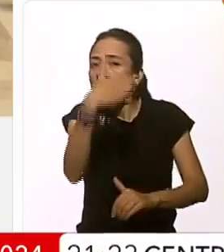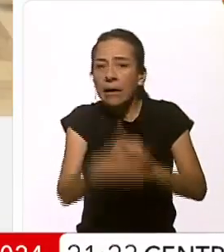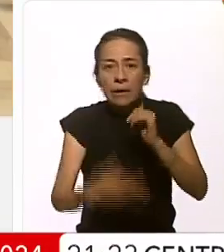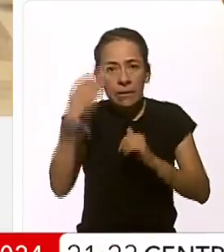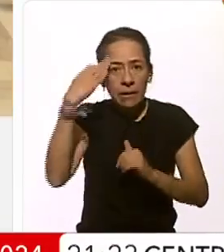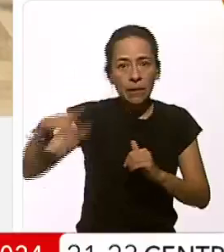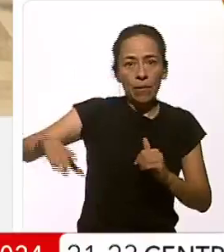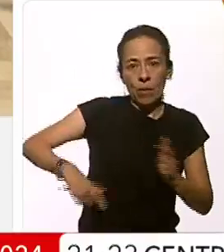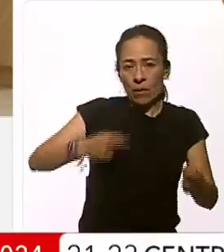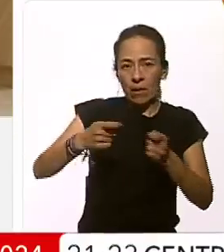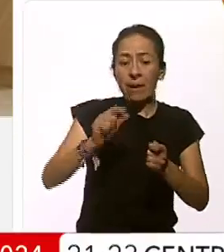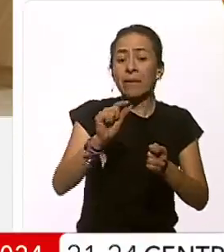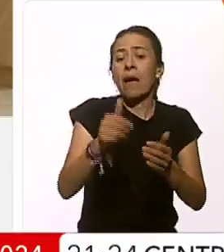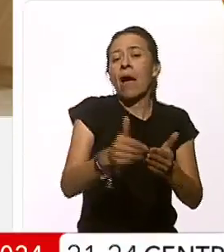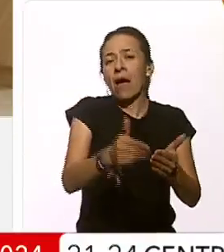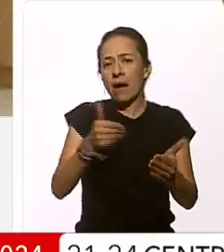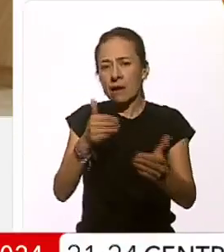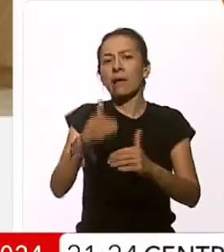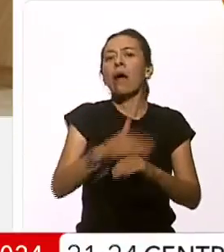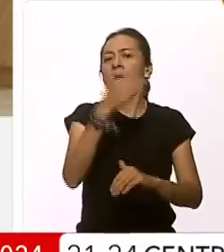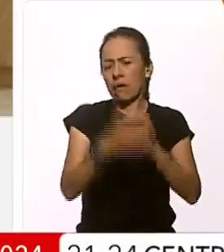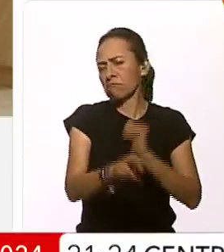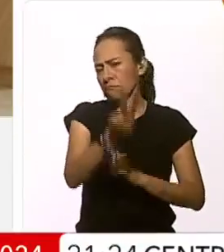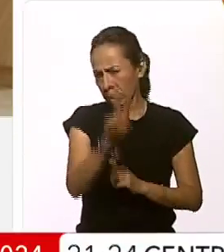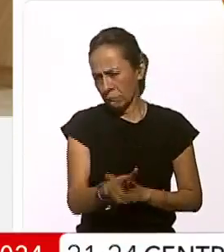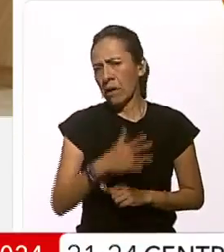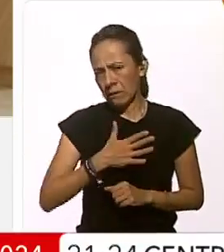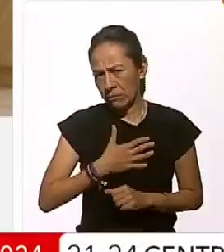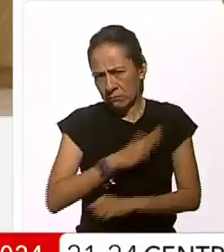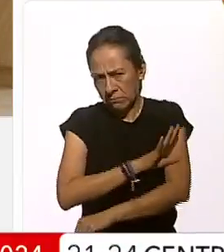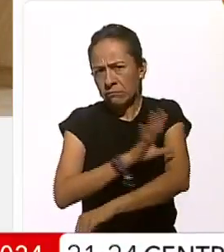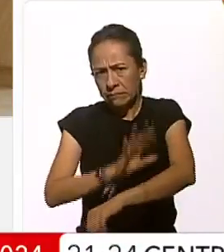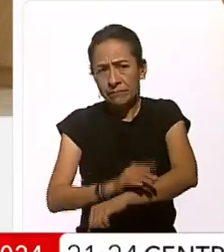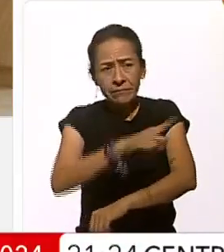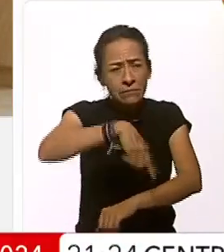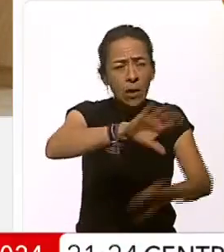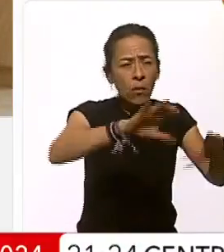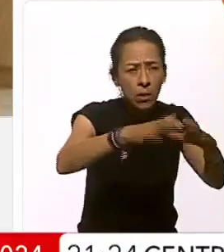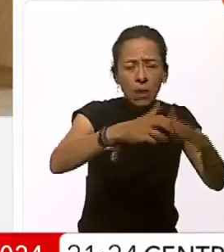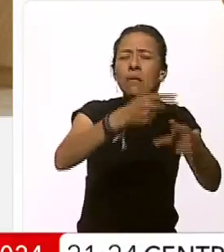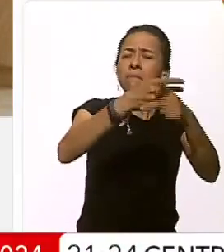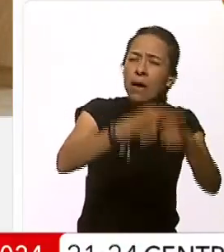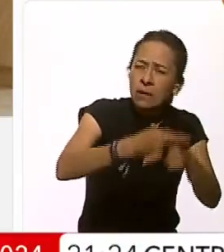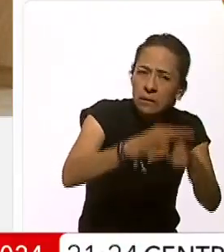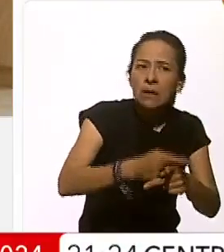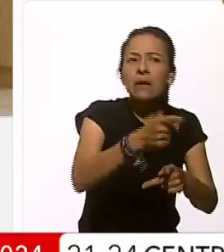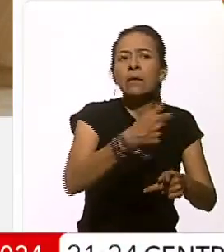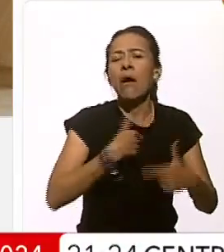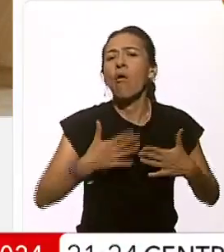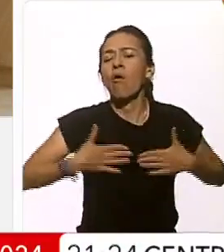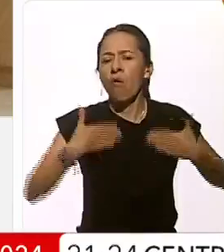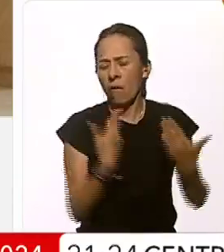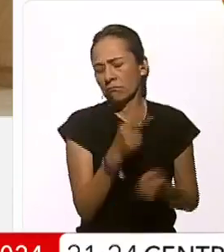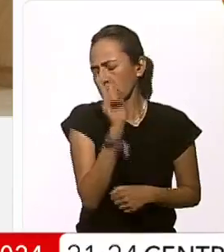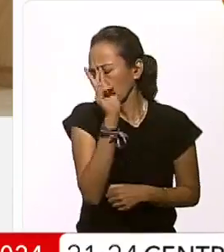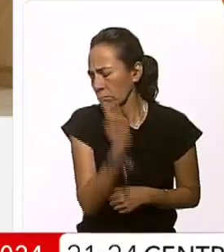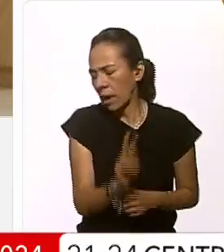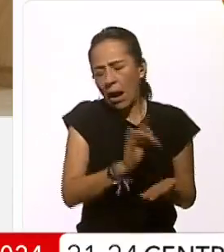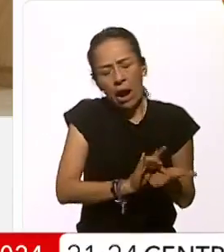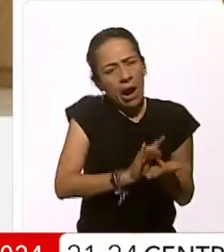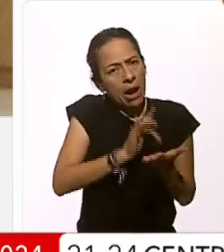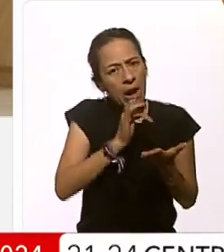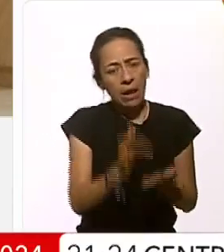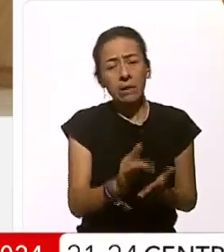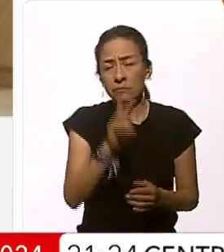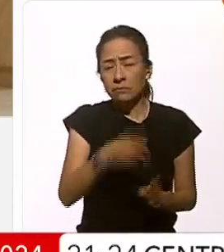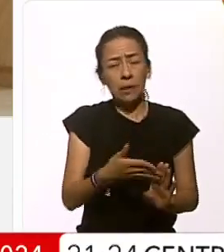y tenemos un agradecimiento muy profundo a las comunidades por su paciencia y por su confianza, porque durante años han